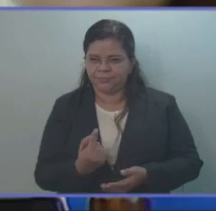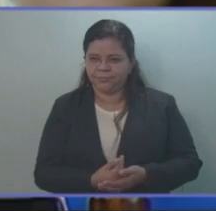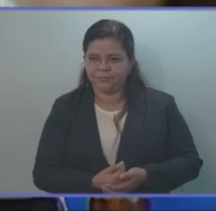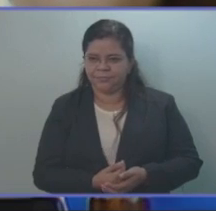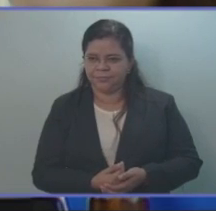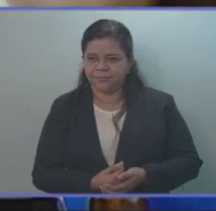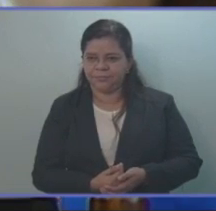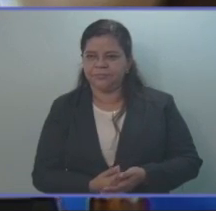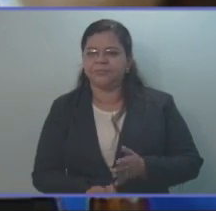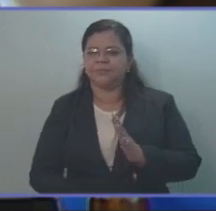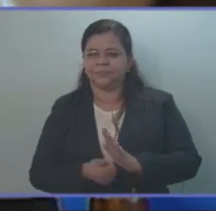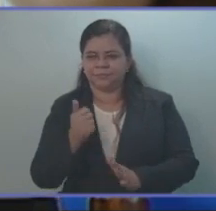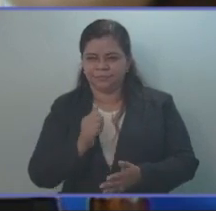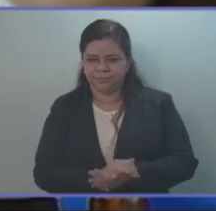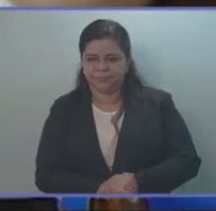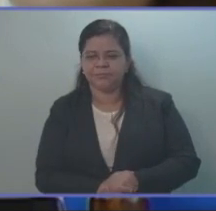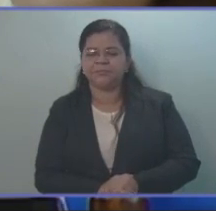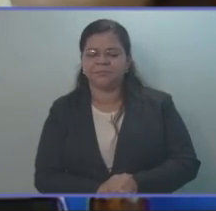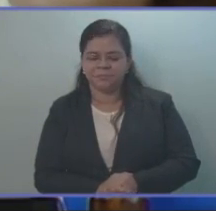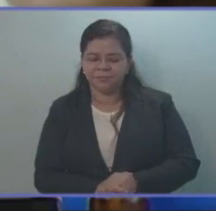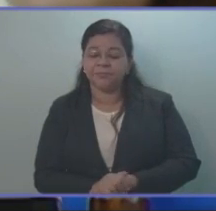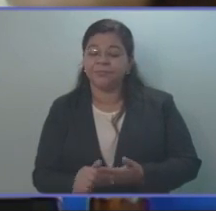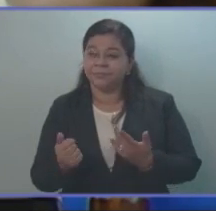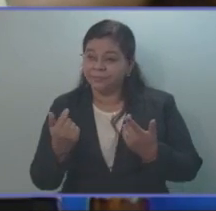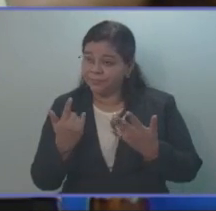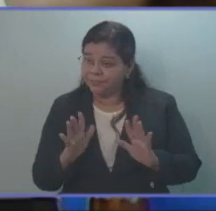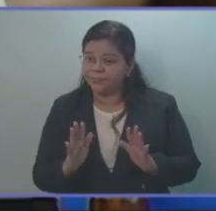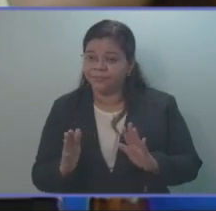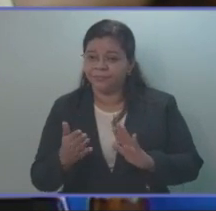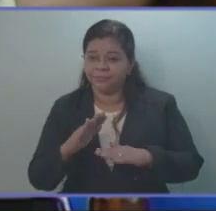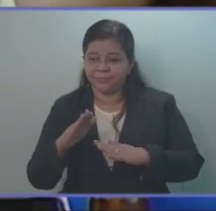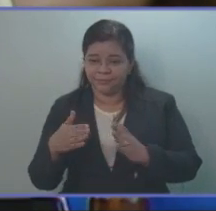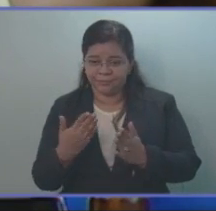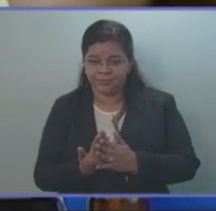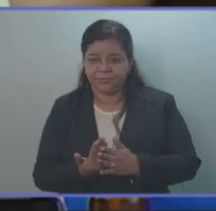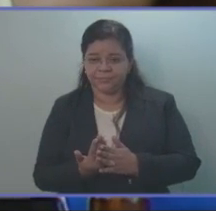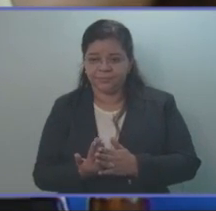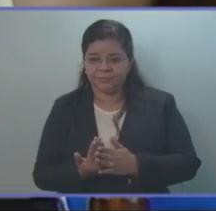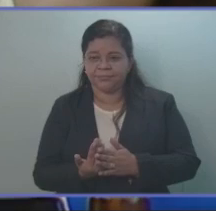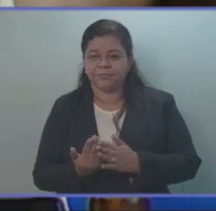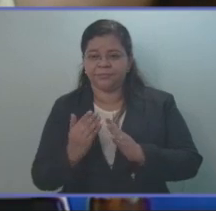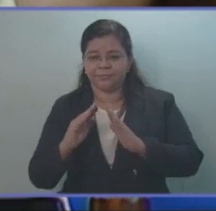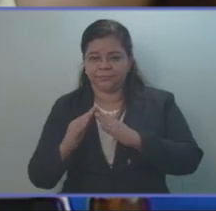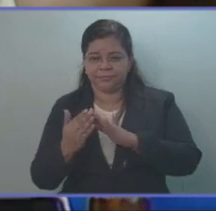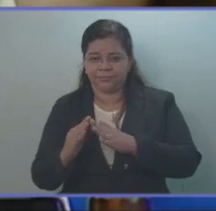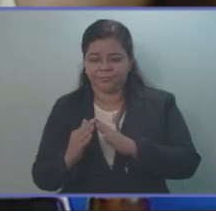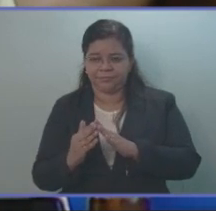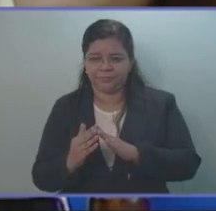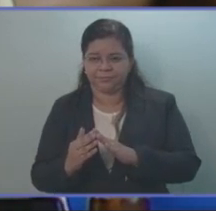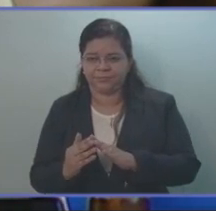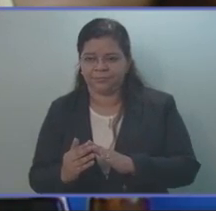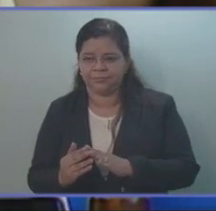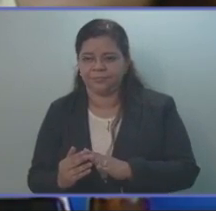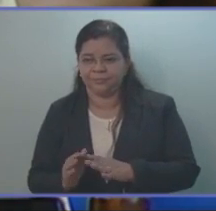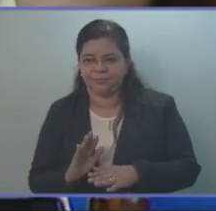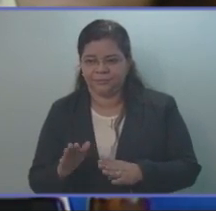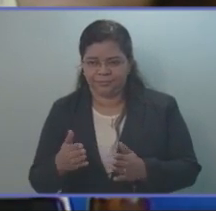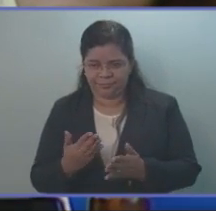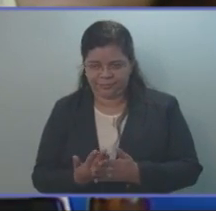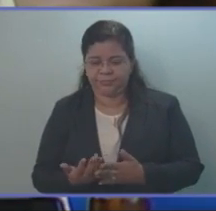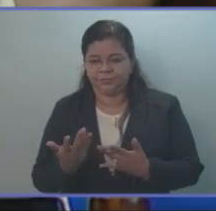que deja un enorme vacío en la comunidad donde residía. La colonia Sensunapán de